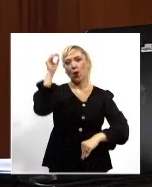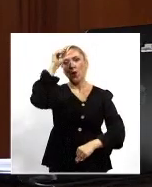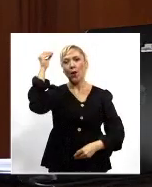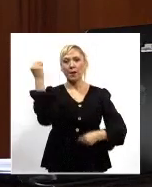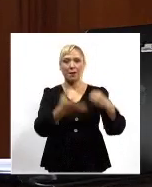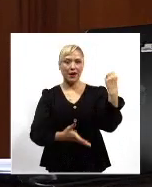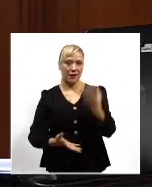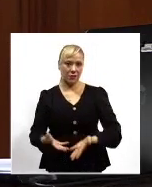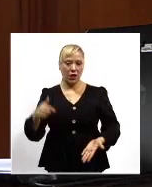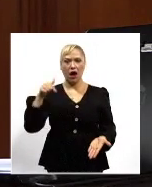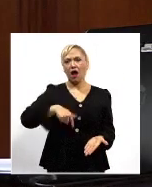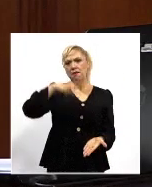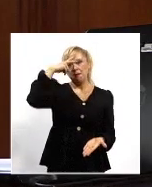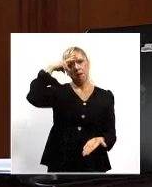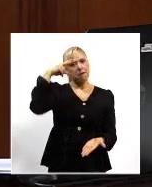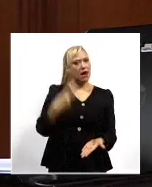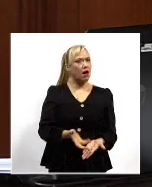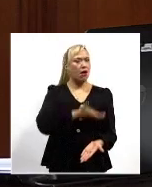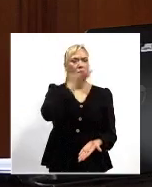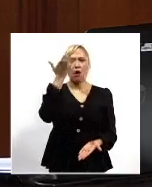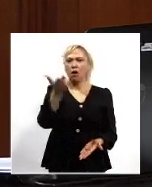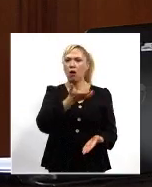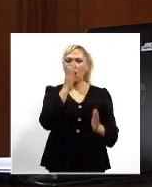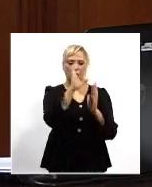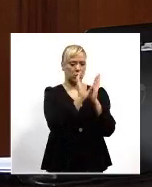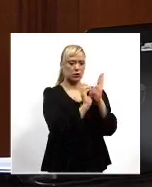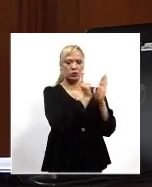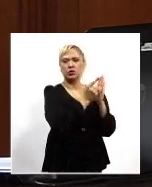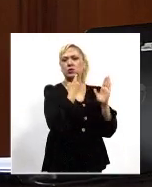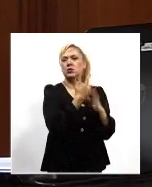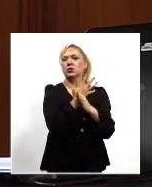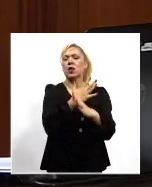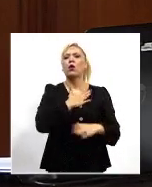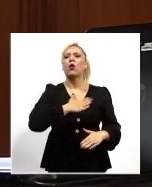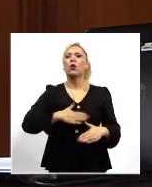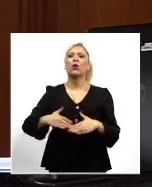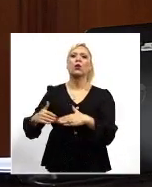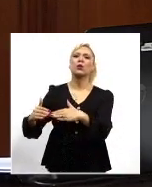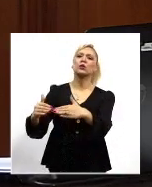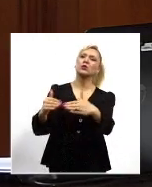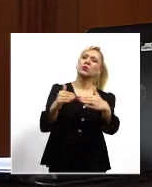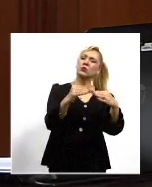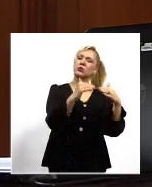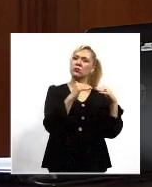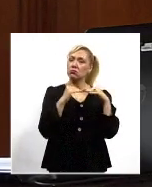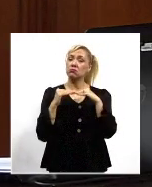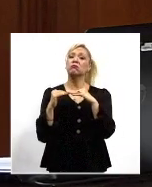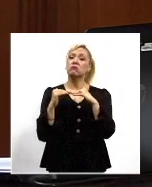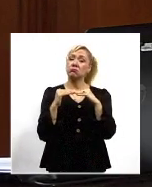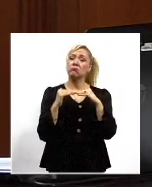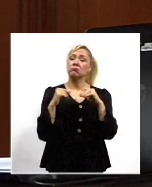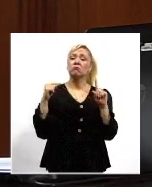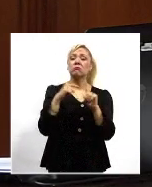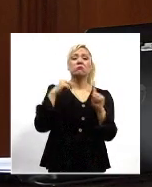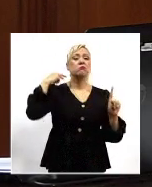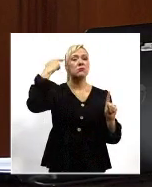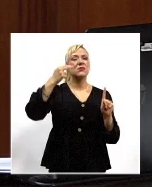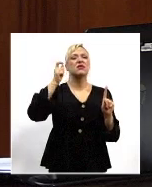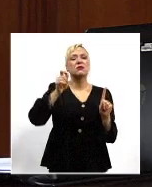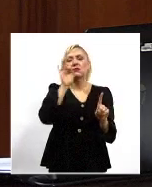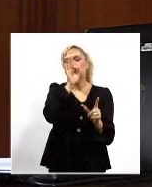Nuestro país es una democracia constitucional. Uno de sus principios fundamentales es que